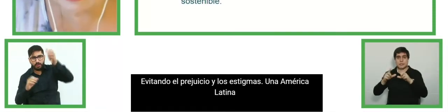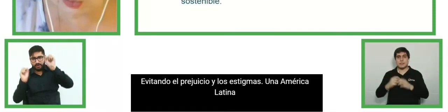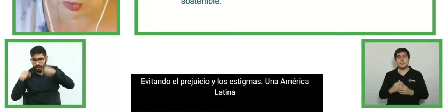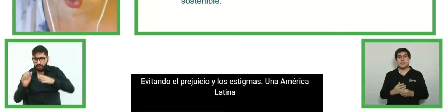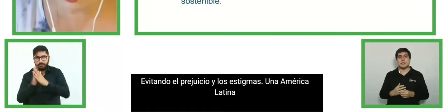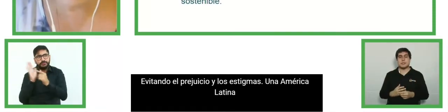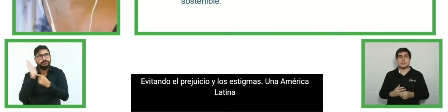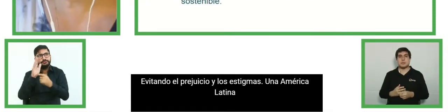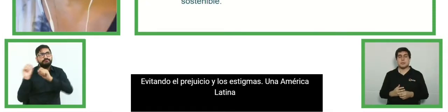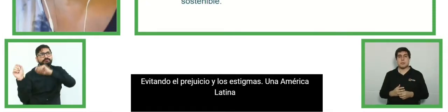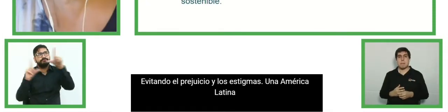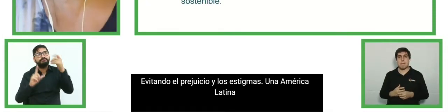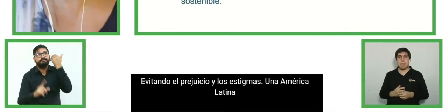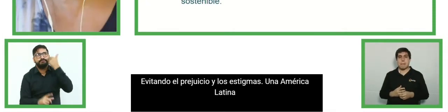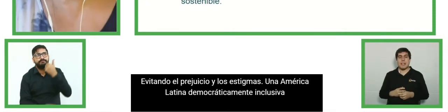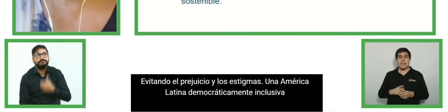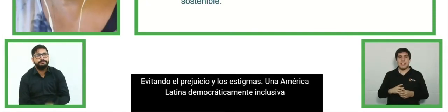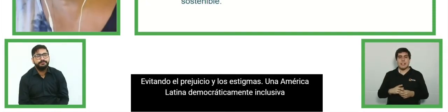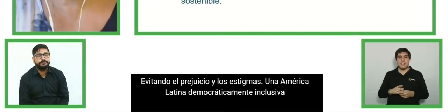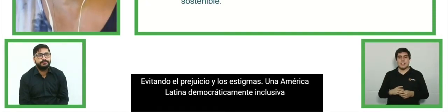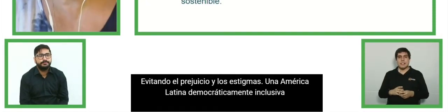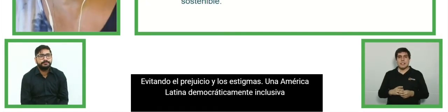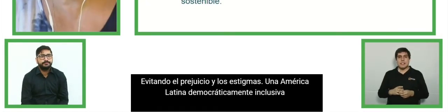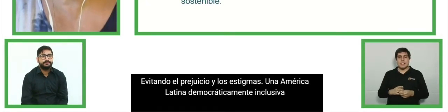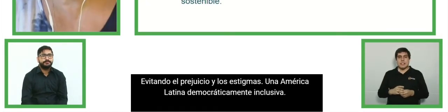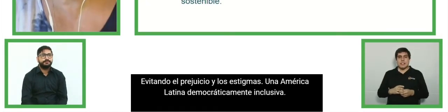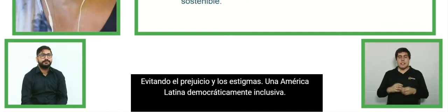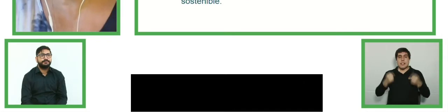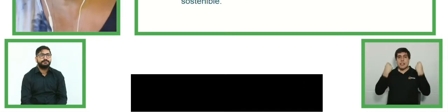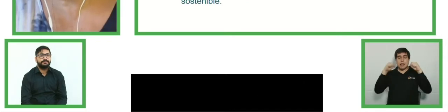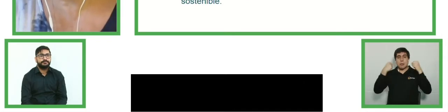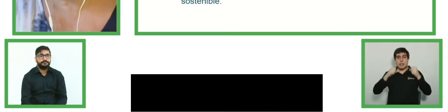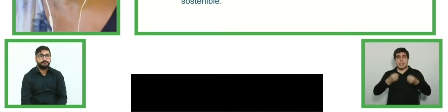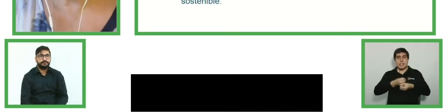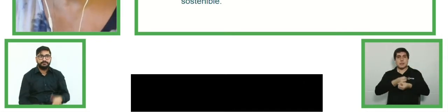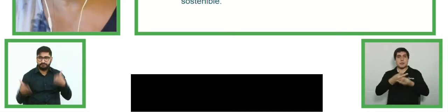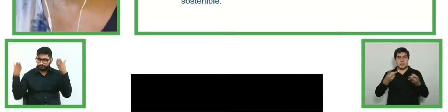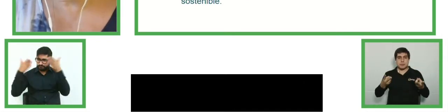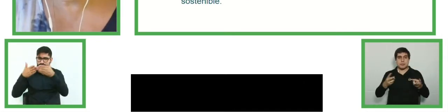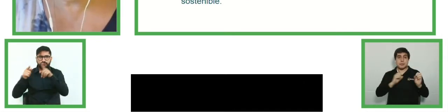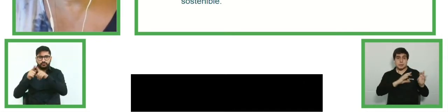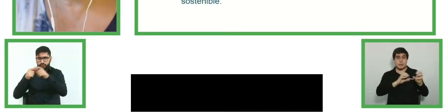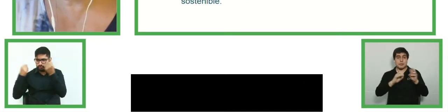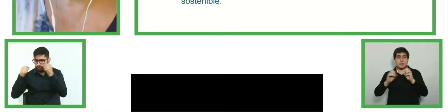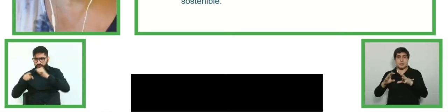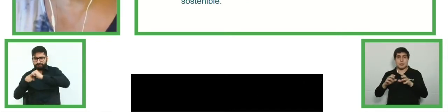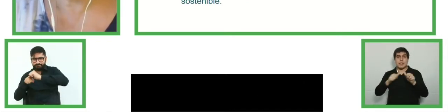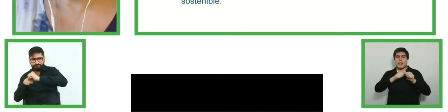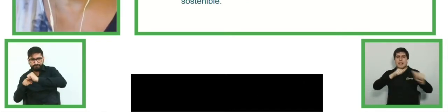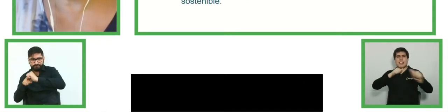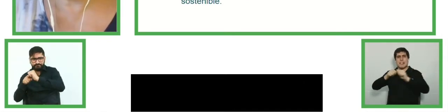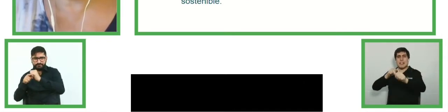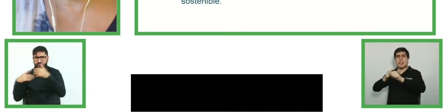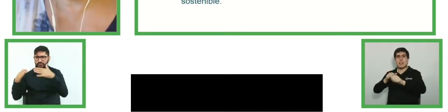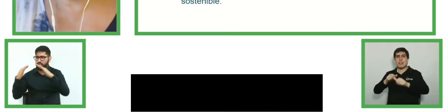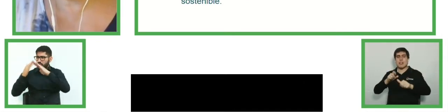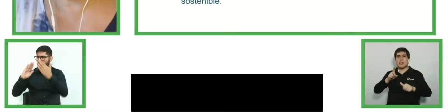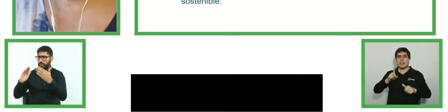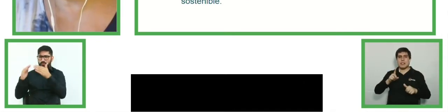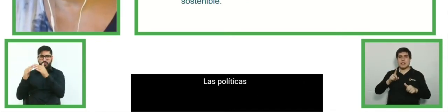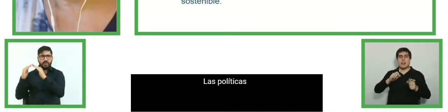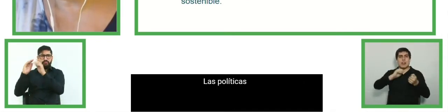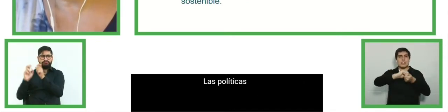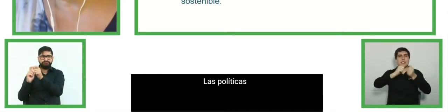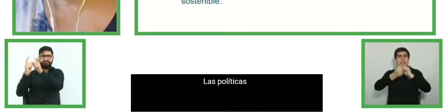pertenecen a todos? ¿Quién pertenece a todas las políticas públicas de educación a distancia? La palabra todos se